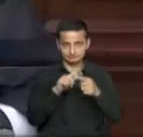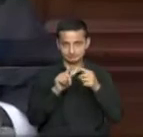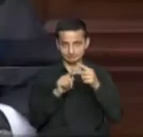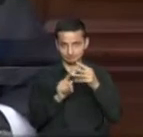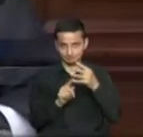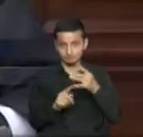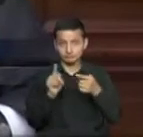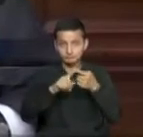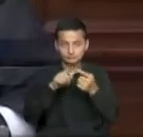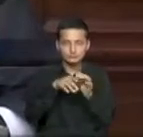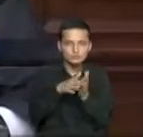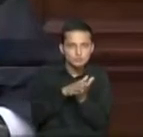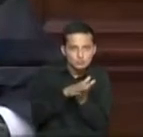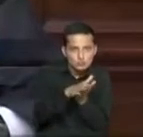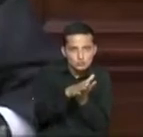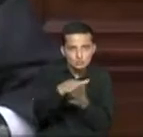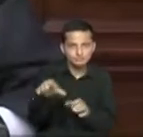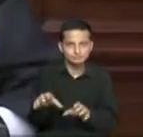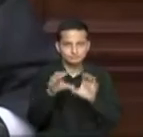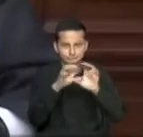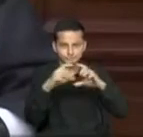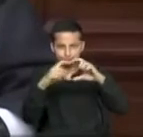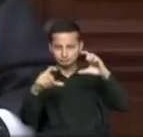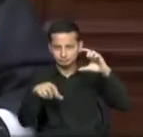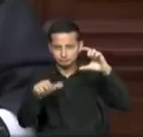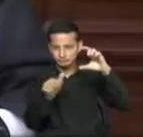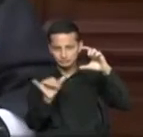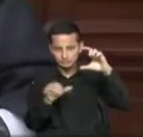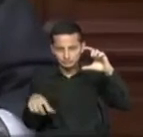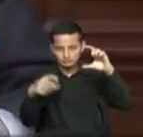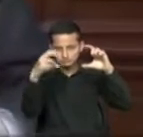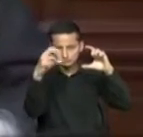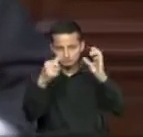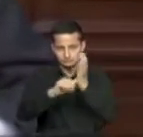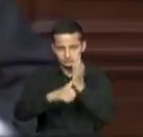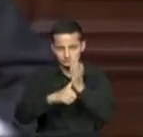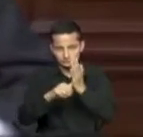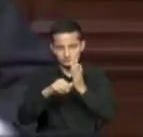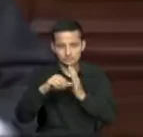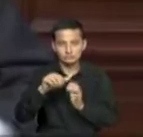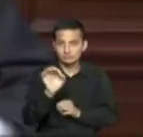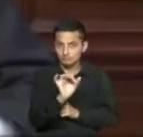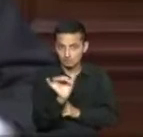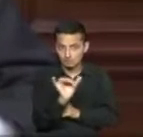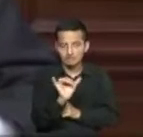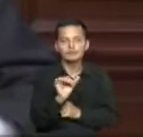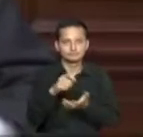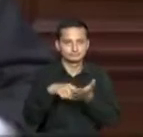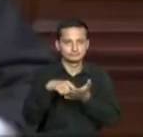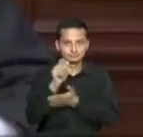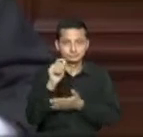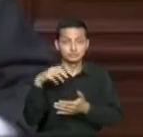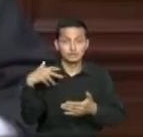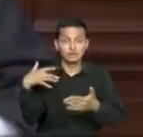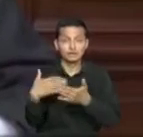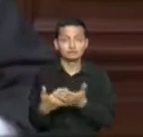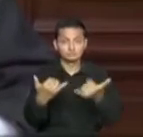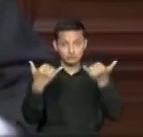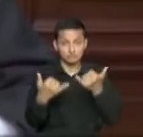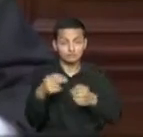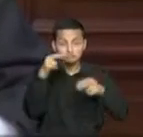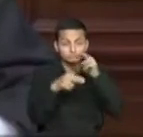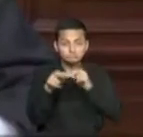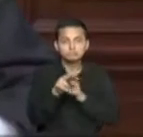el escaneo, el corte, la indexación y lógicamente la verificación de cada una de ellas. Electoral, al momento, en el último dato, al día de hoy, se han